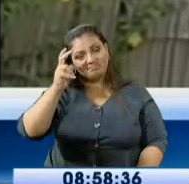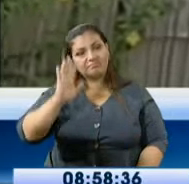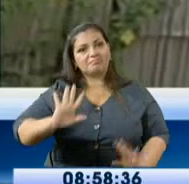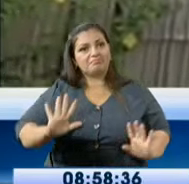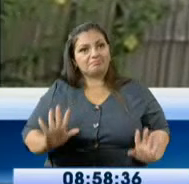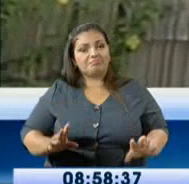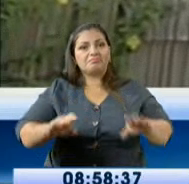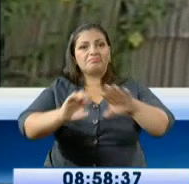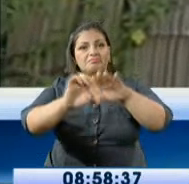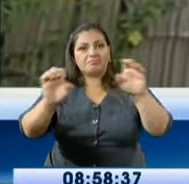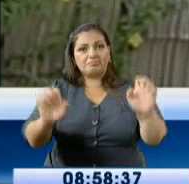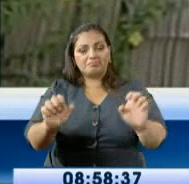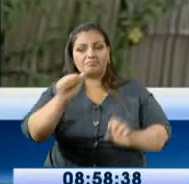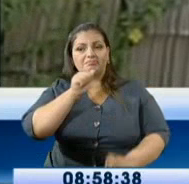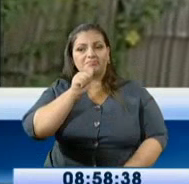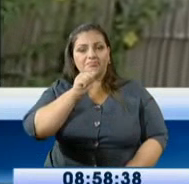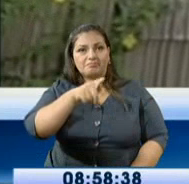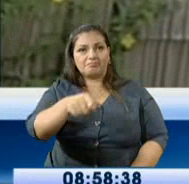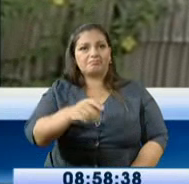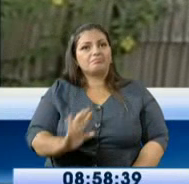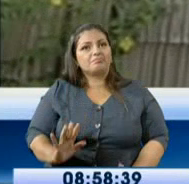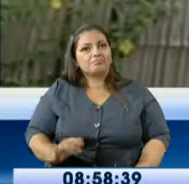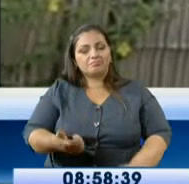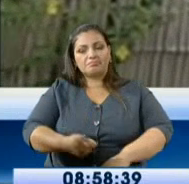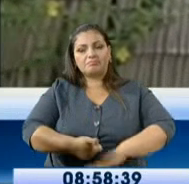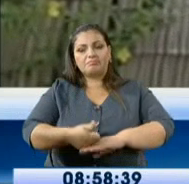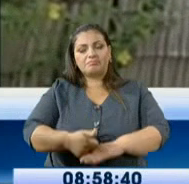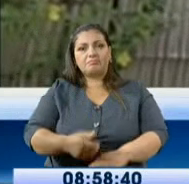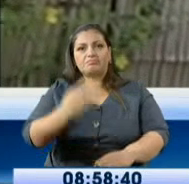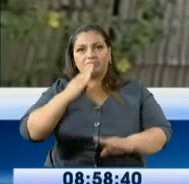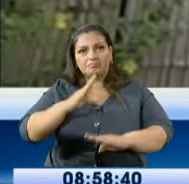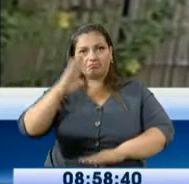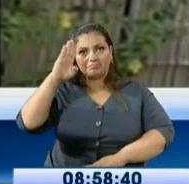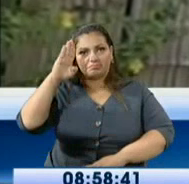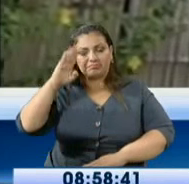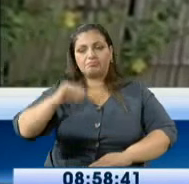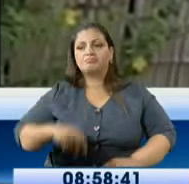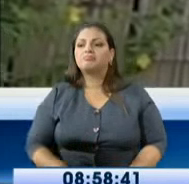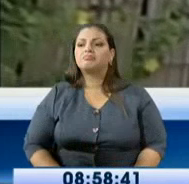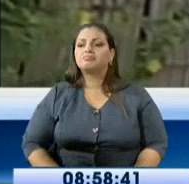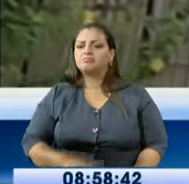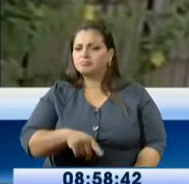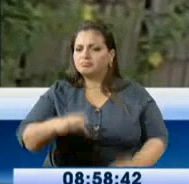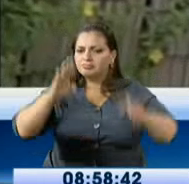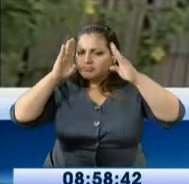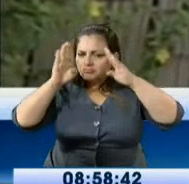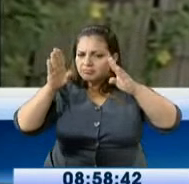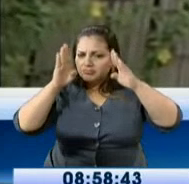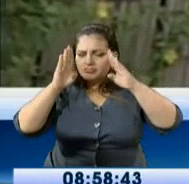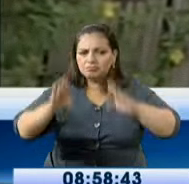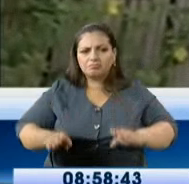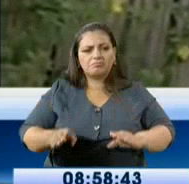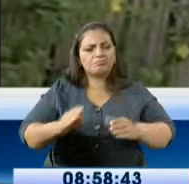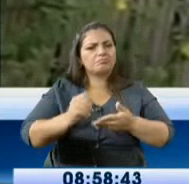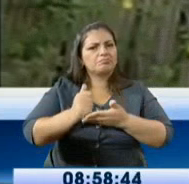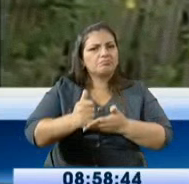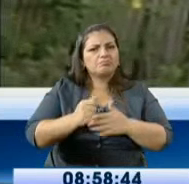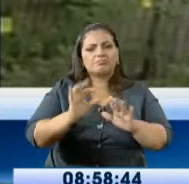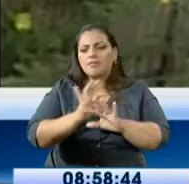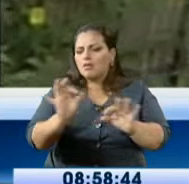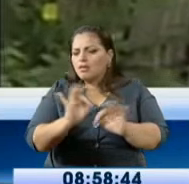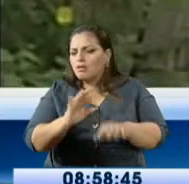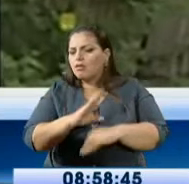que justamente nosotros vamos a también a verificar, ellos van a estar pendientes de hacer las limpiezas acá en el sector para que no vuelva